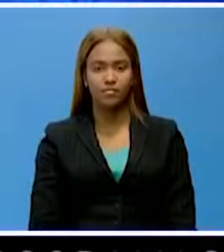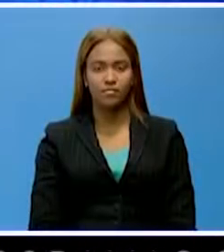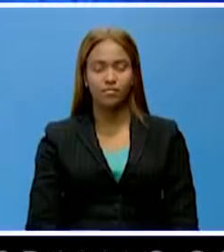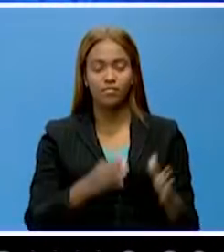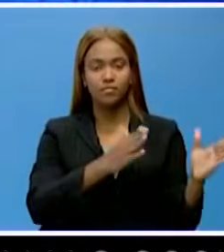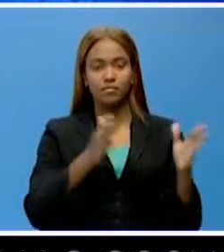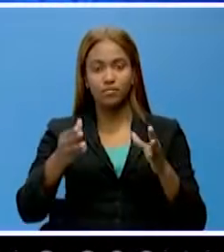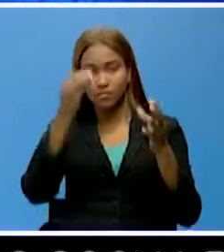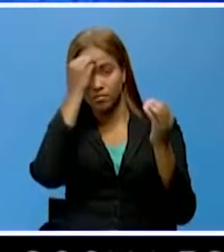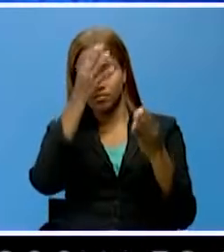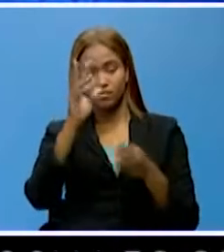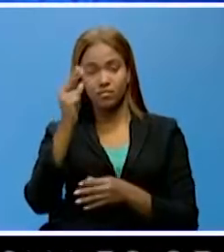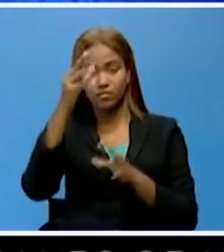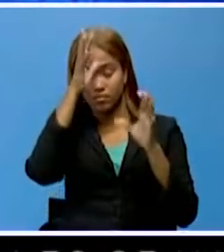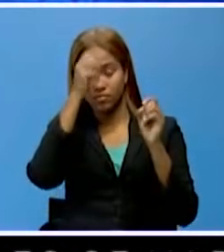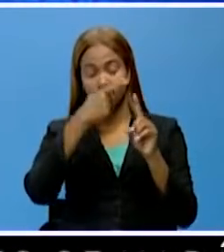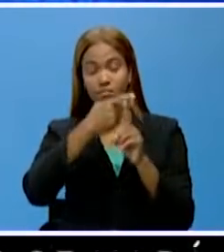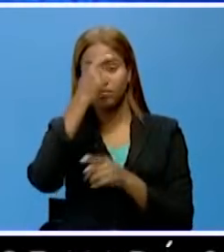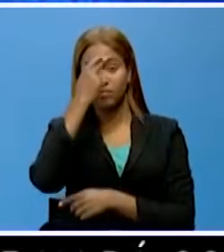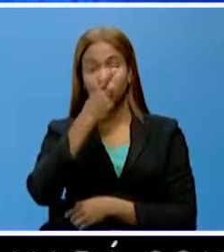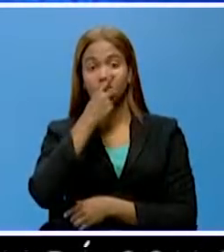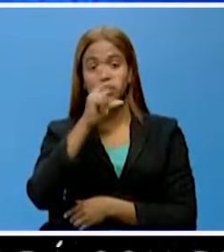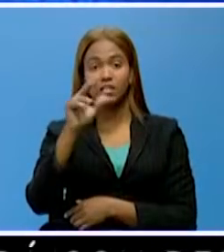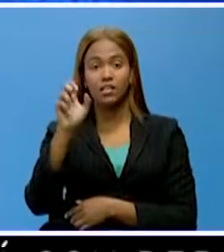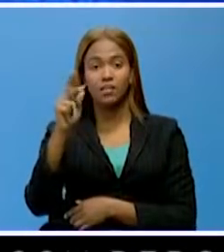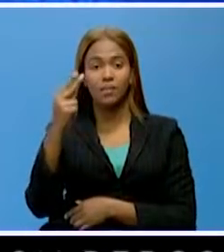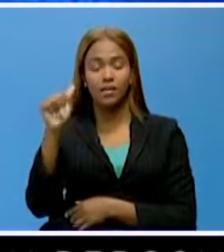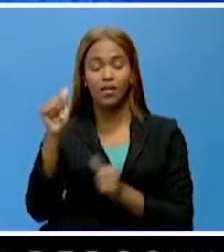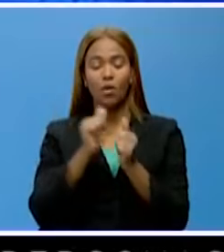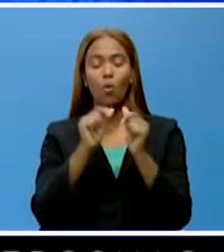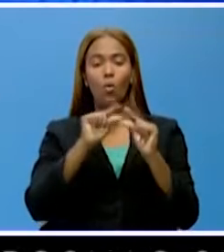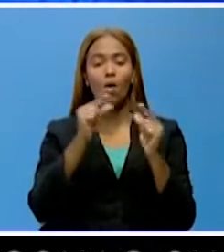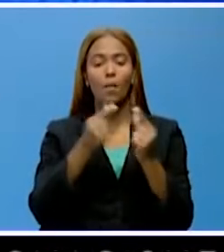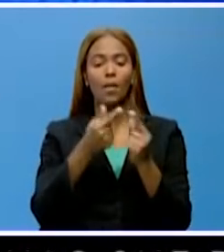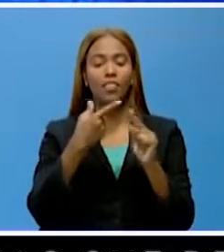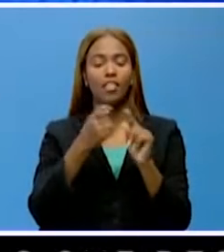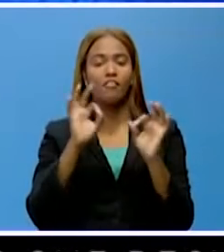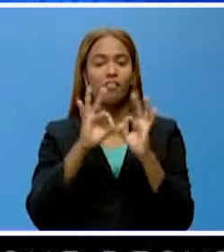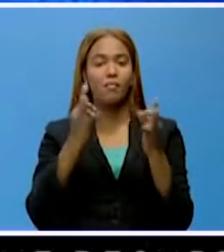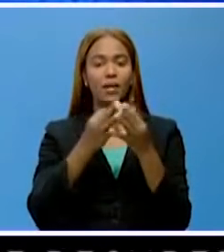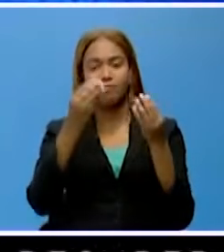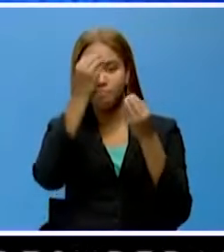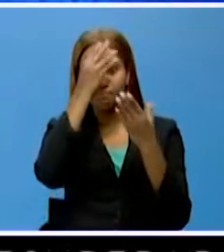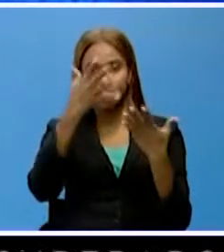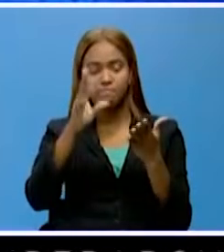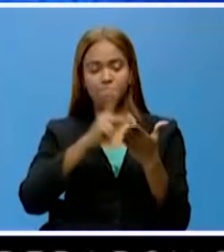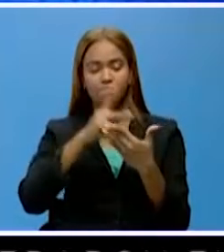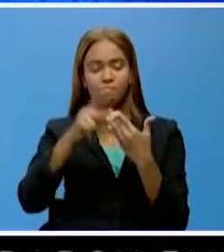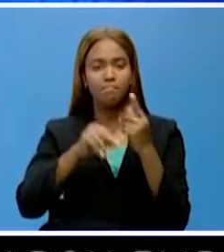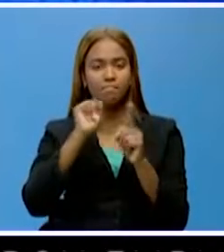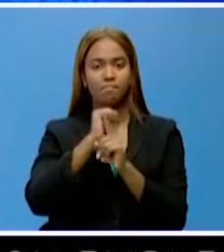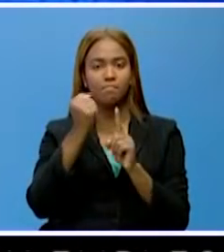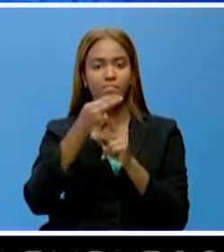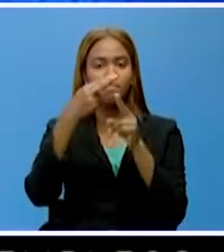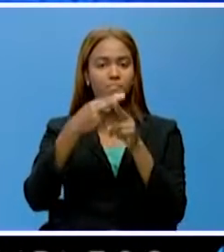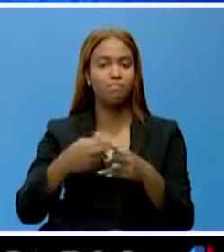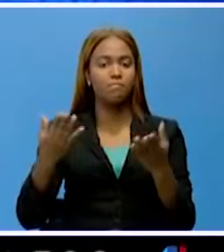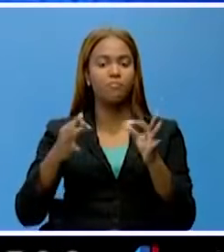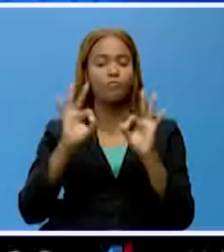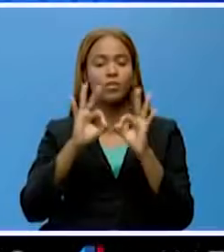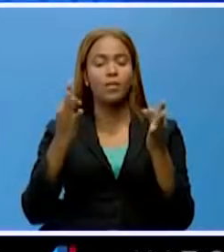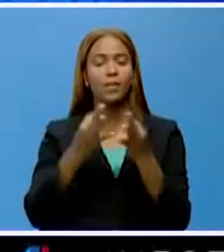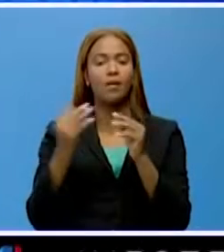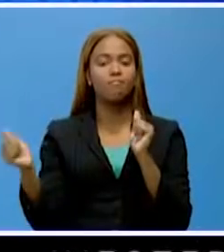En otra información, la vicepresidenta de la República, Raquel Peña, y el Gabinete de la Familia dieron a conocer el programa social denominado